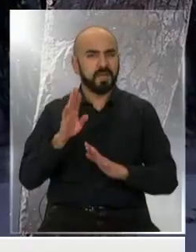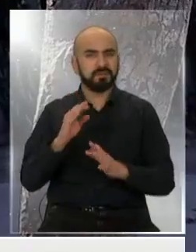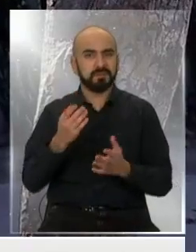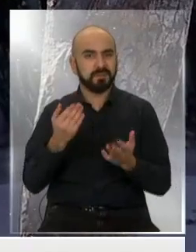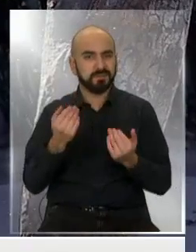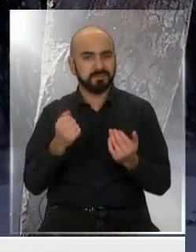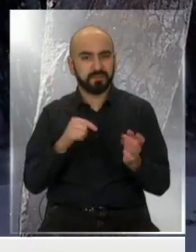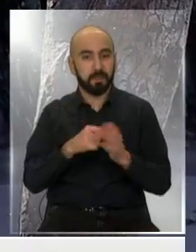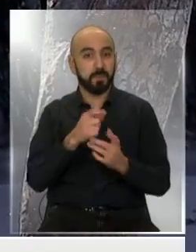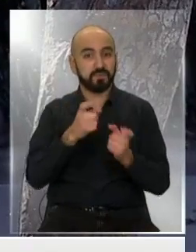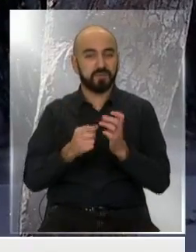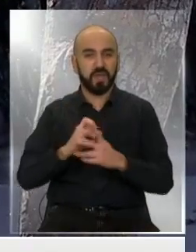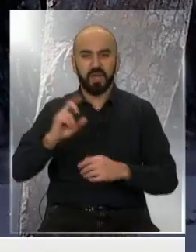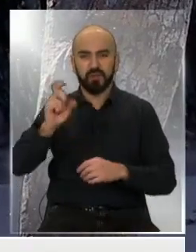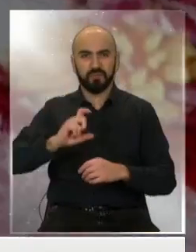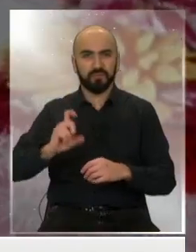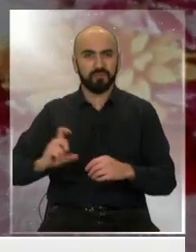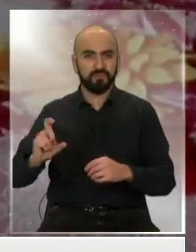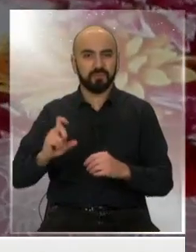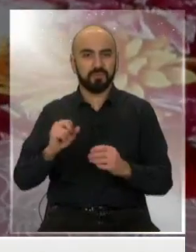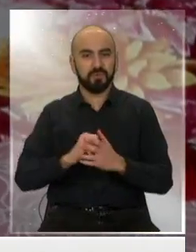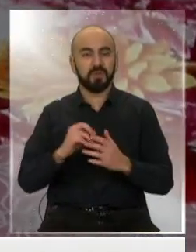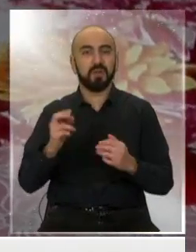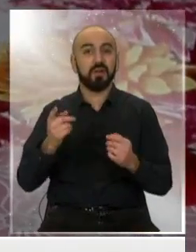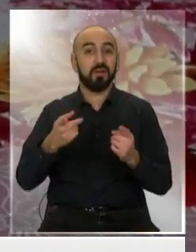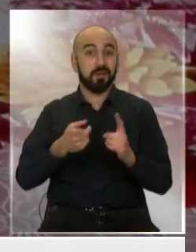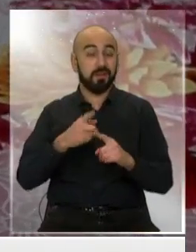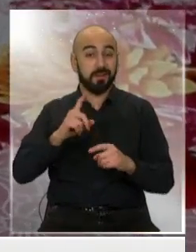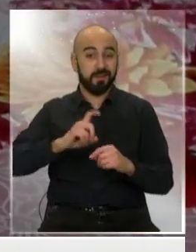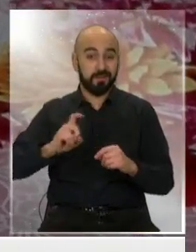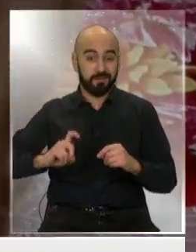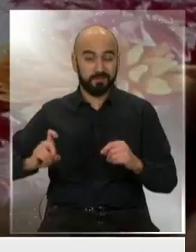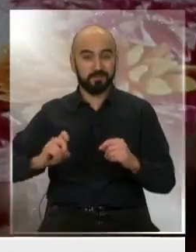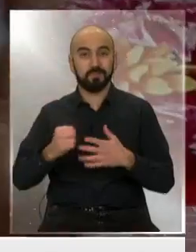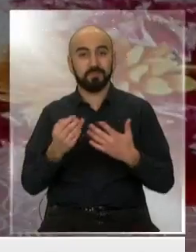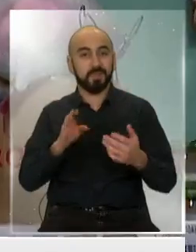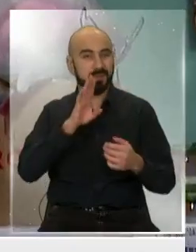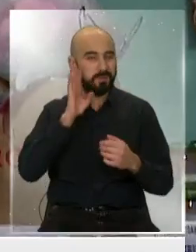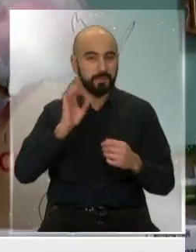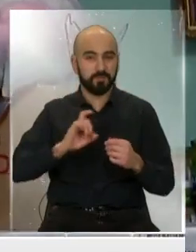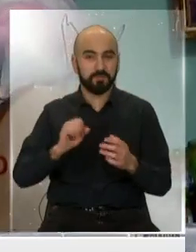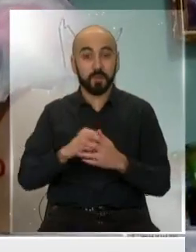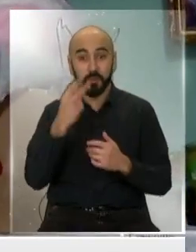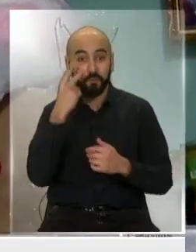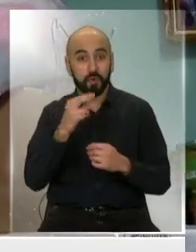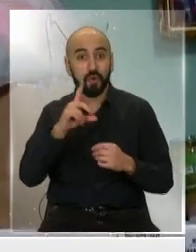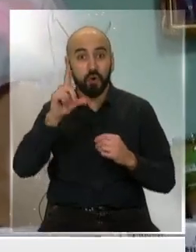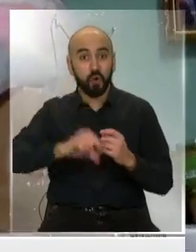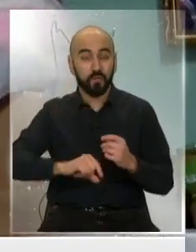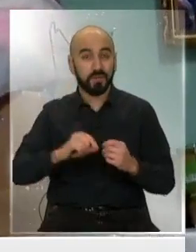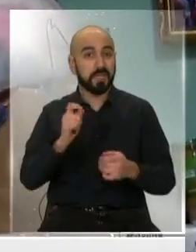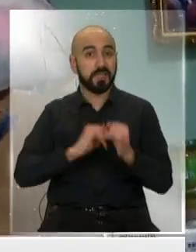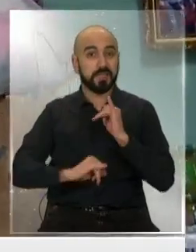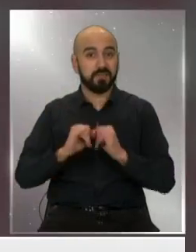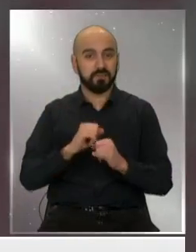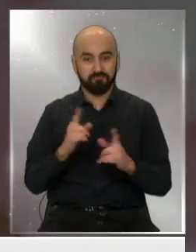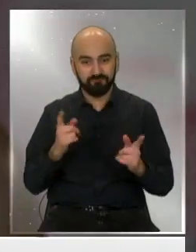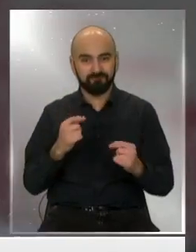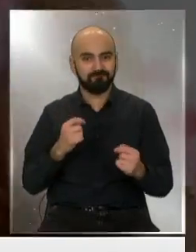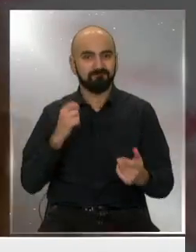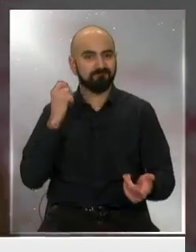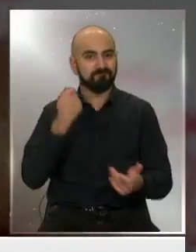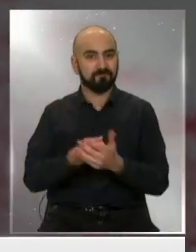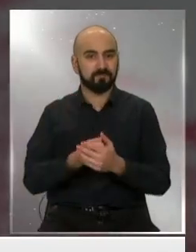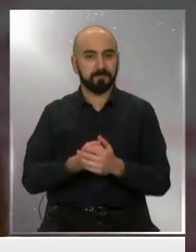un desinfectante en aerosol. Por eso, cuando vio una oferta en internet, no se pudo resistir. Ella lo